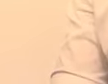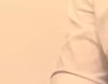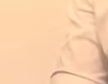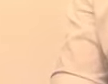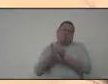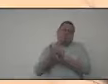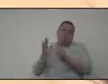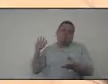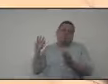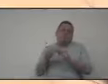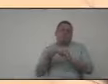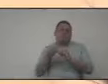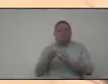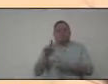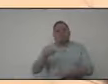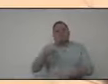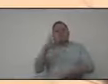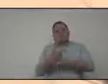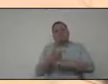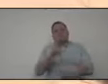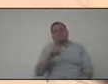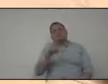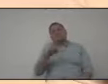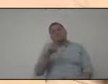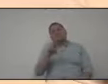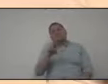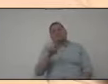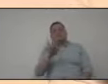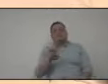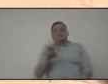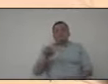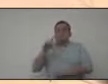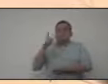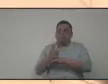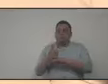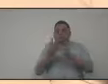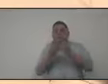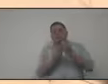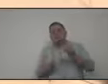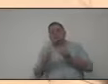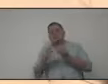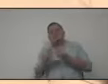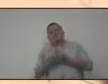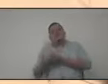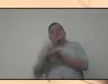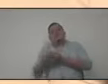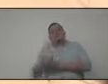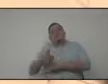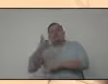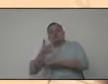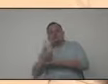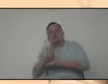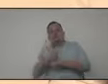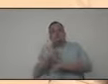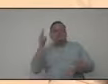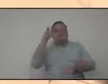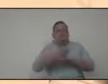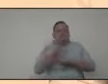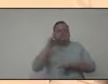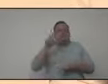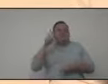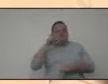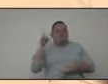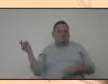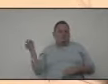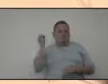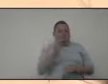por parte de la gerente, de sus subgerentes, del presidente de la junta directiva, de la delegada del señor gobernador. El gobernador